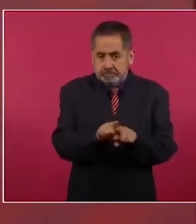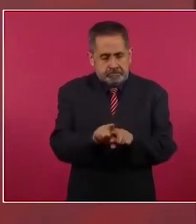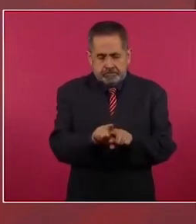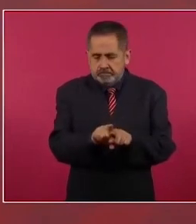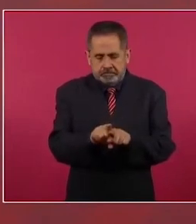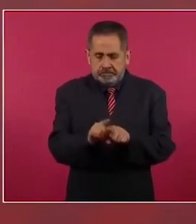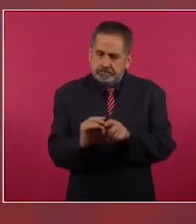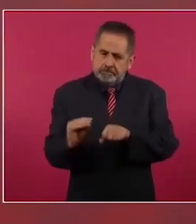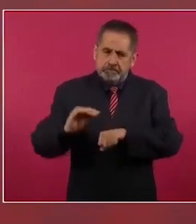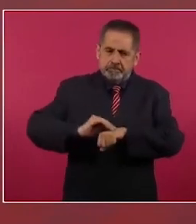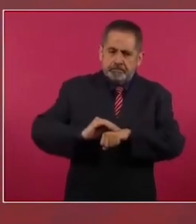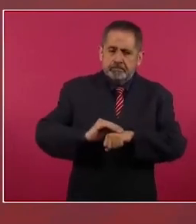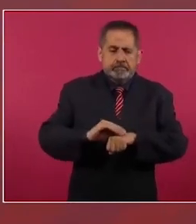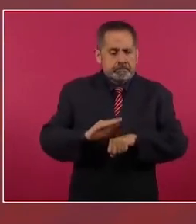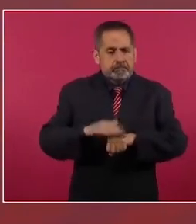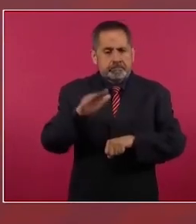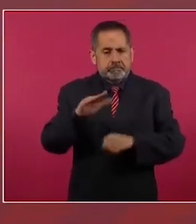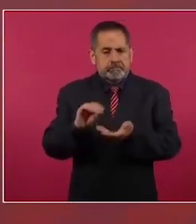sino